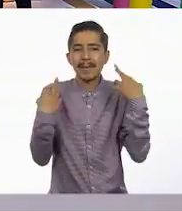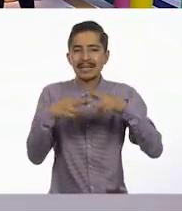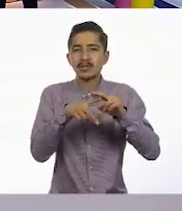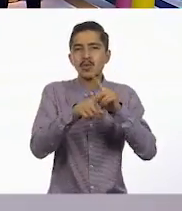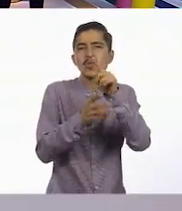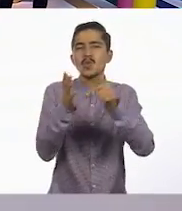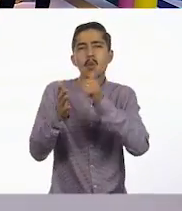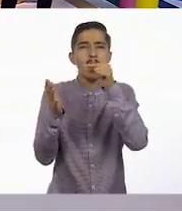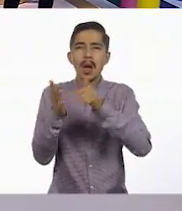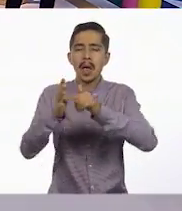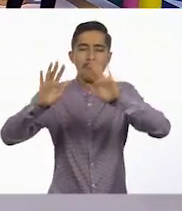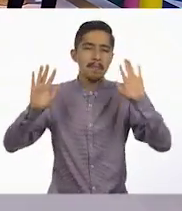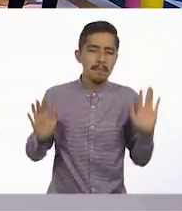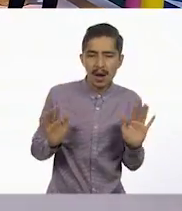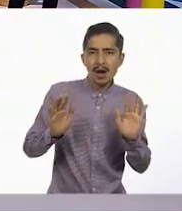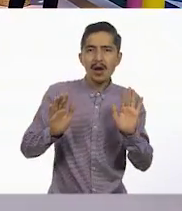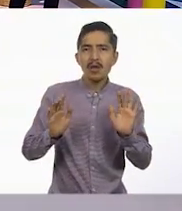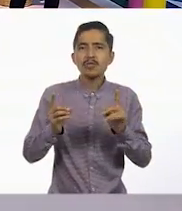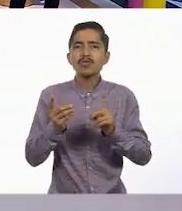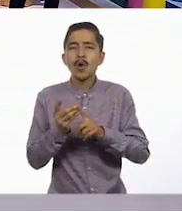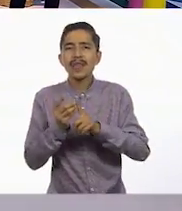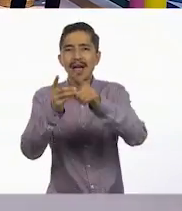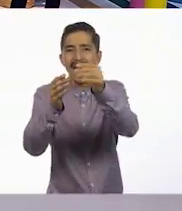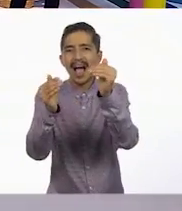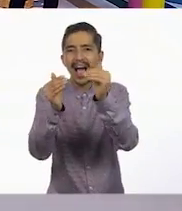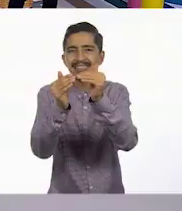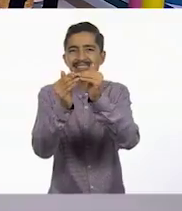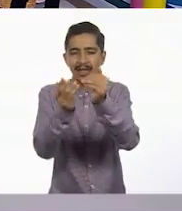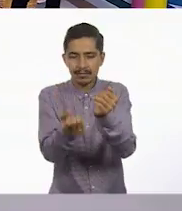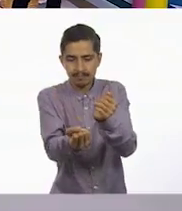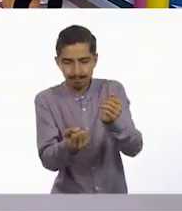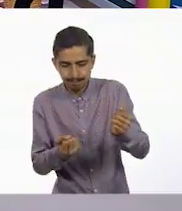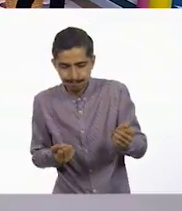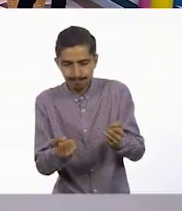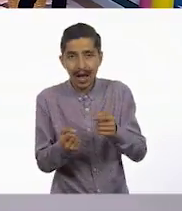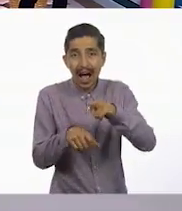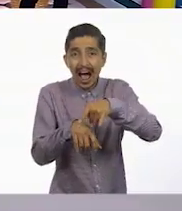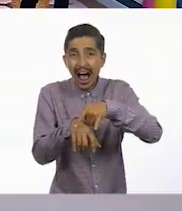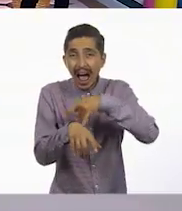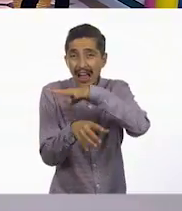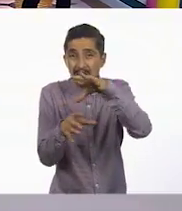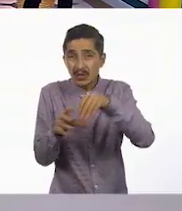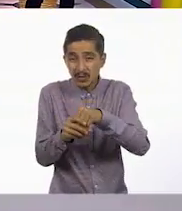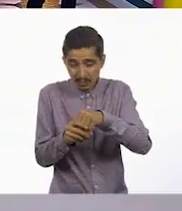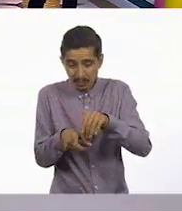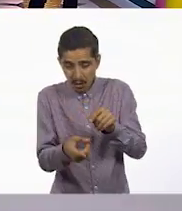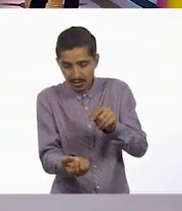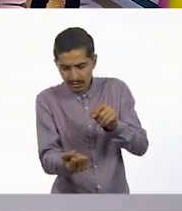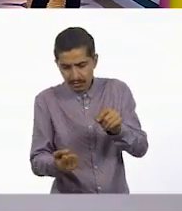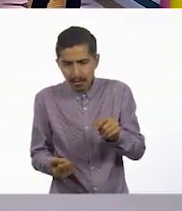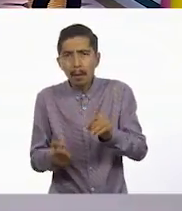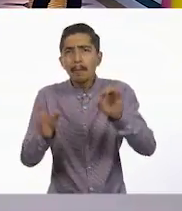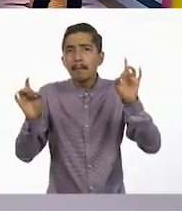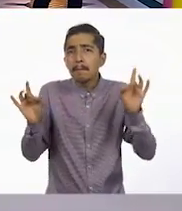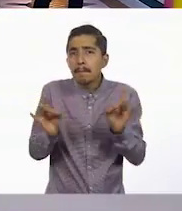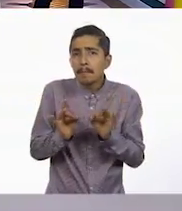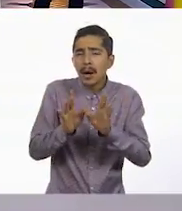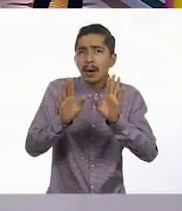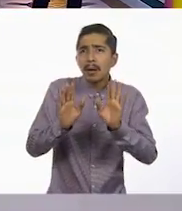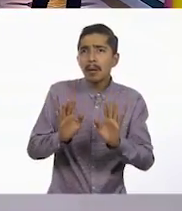un lugar determinado, en el cajón de tu casa, donde están todos los calcetines y por alguna extraña